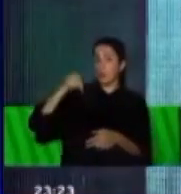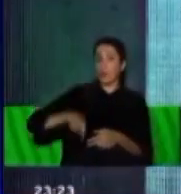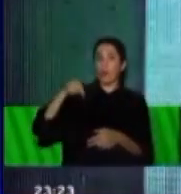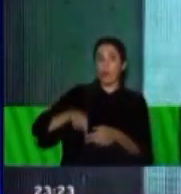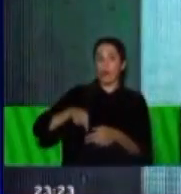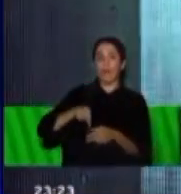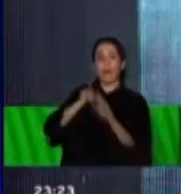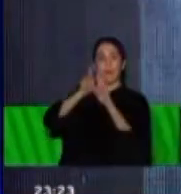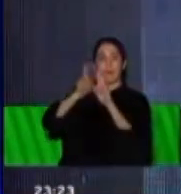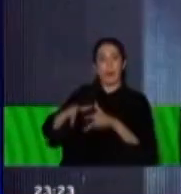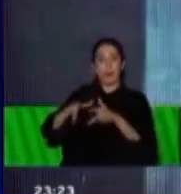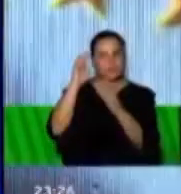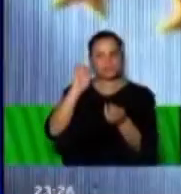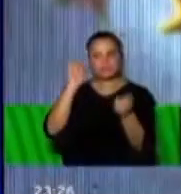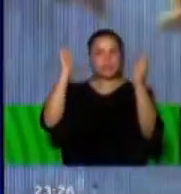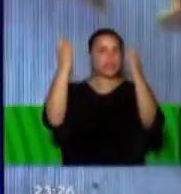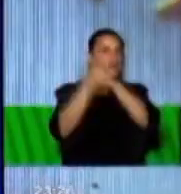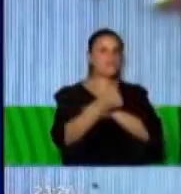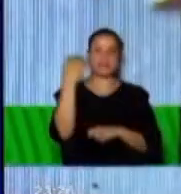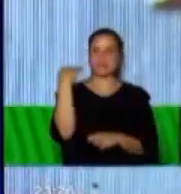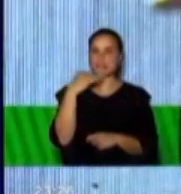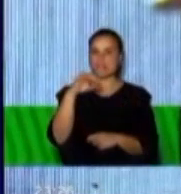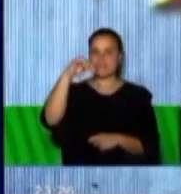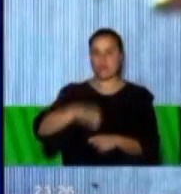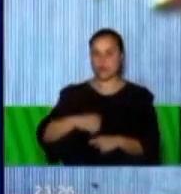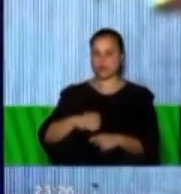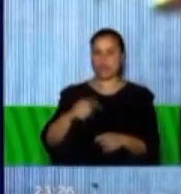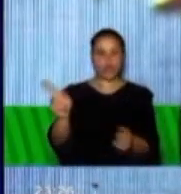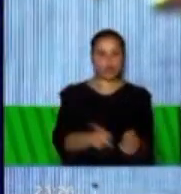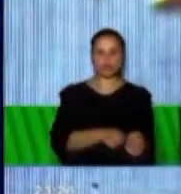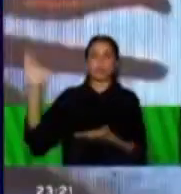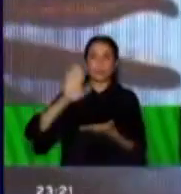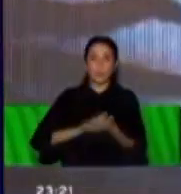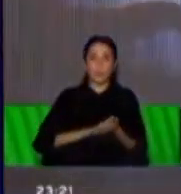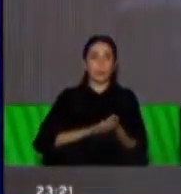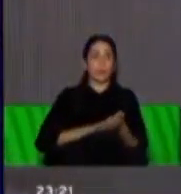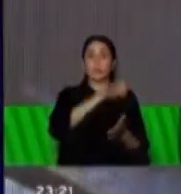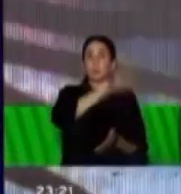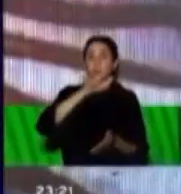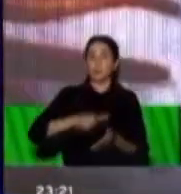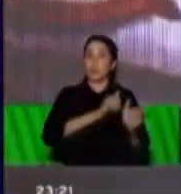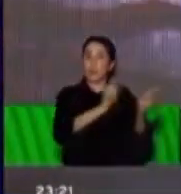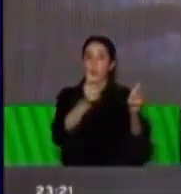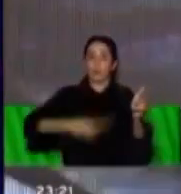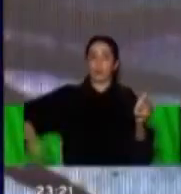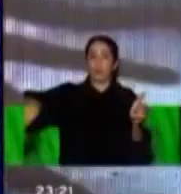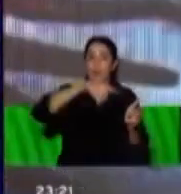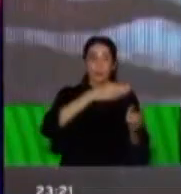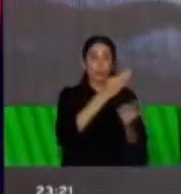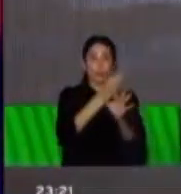logremos en un contexto de tanta apatía política, sí, ¿no?, de tanta decepción, de tanta desafección,